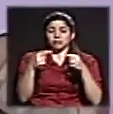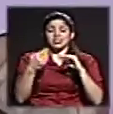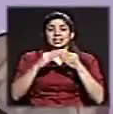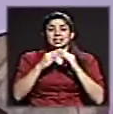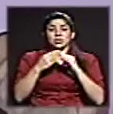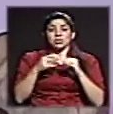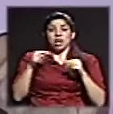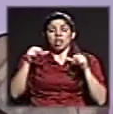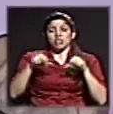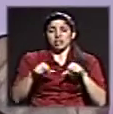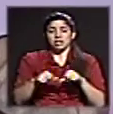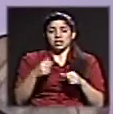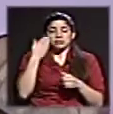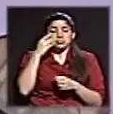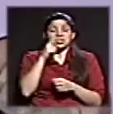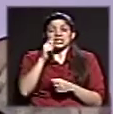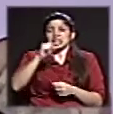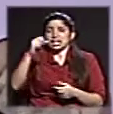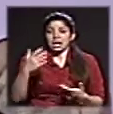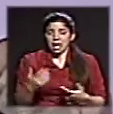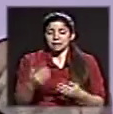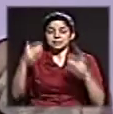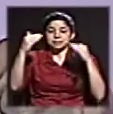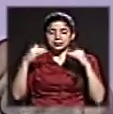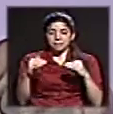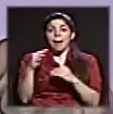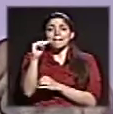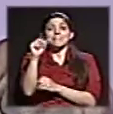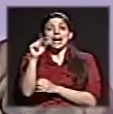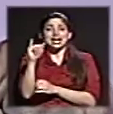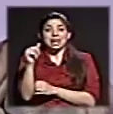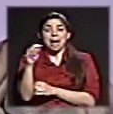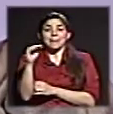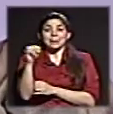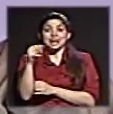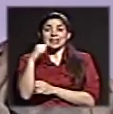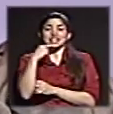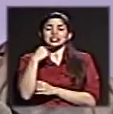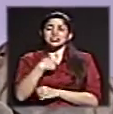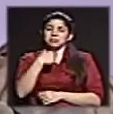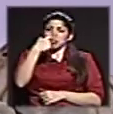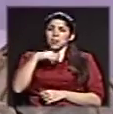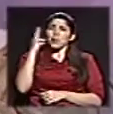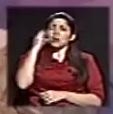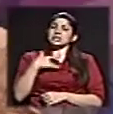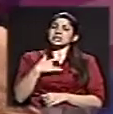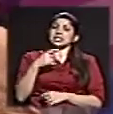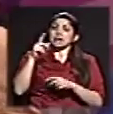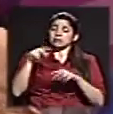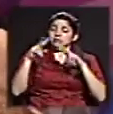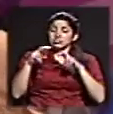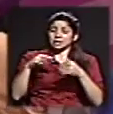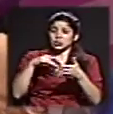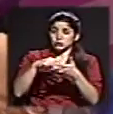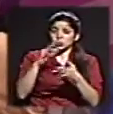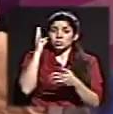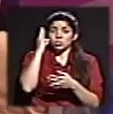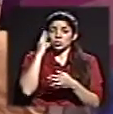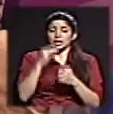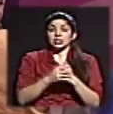que esperan quien gane. Dice María Mejía de Cartago, como mujer siento que los que hicieron el estudio de esta señora que dice que ha